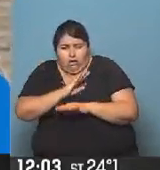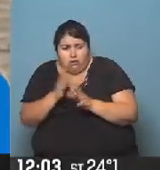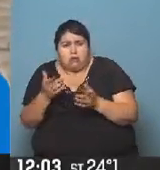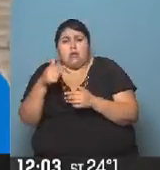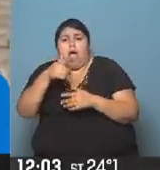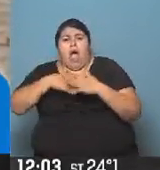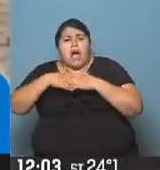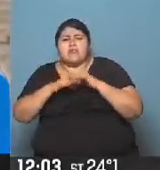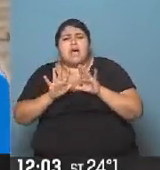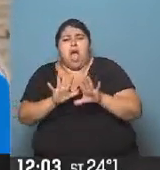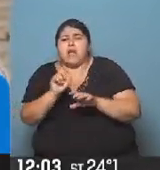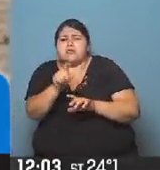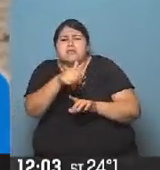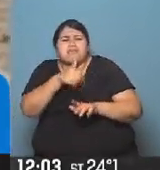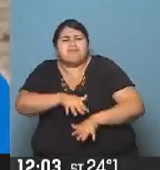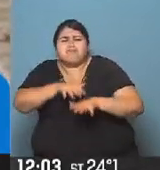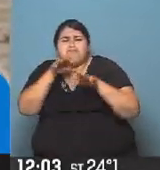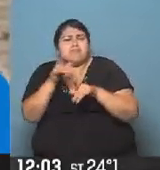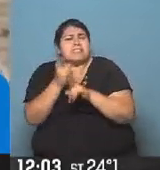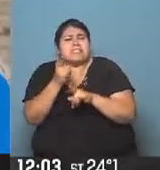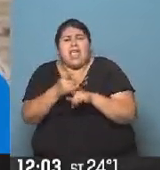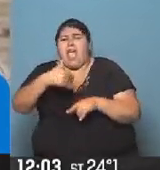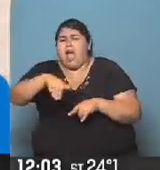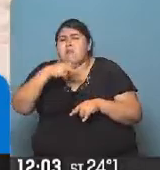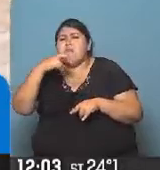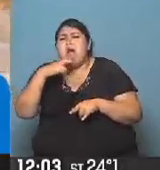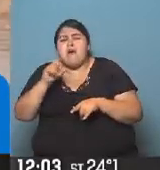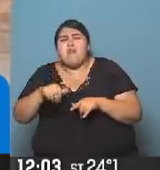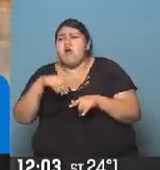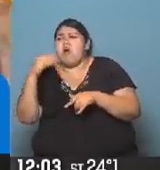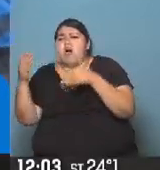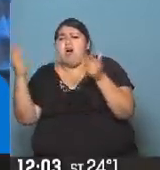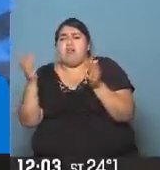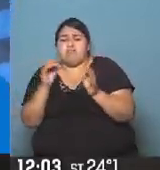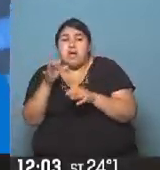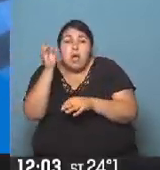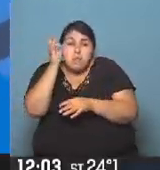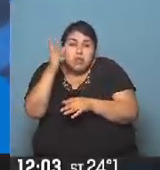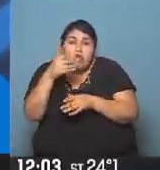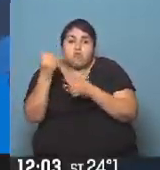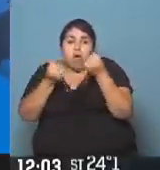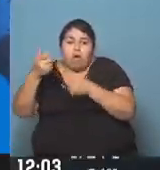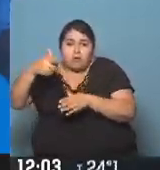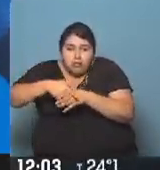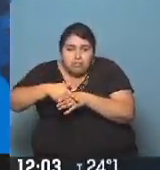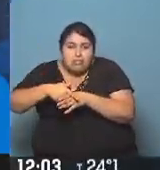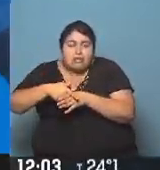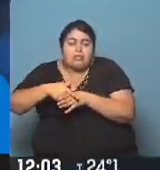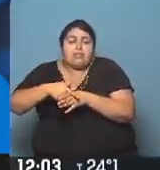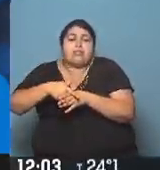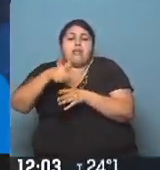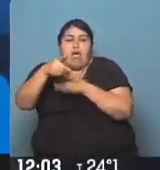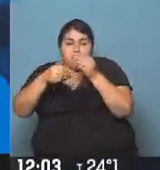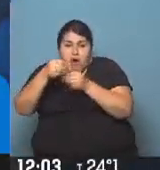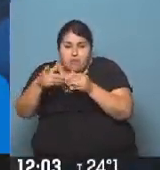Avellaneda se inunda siempre, así en Pavón, en las calles de aledaña. Perdóname, te complicó el temporal, ¿no? Sí. ¿Venís con tu